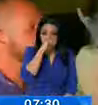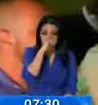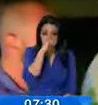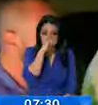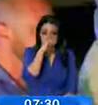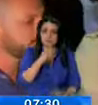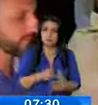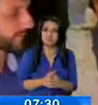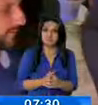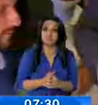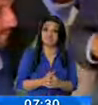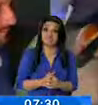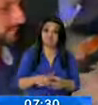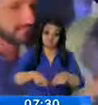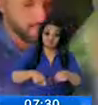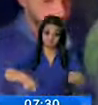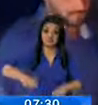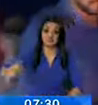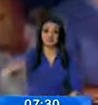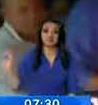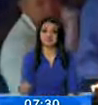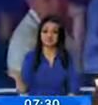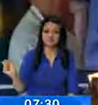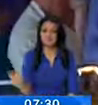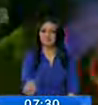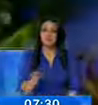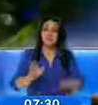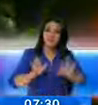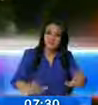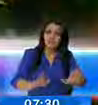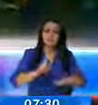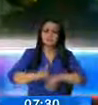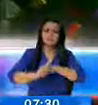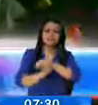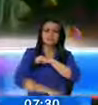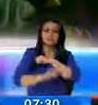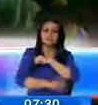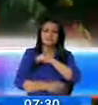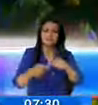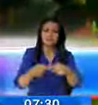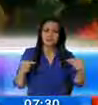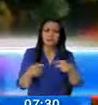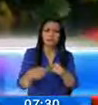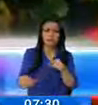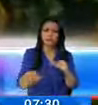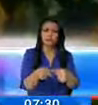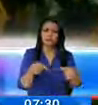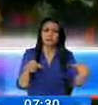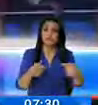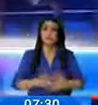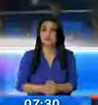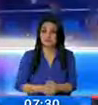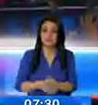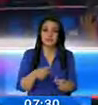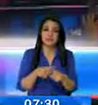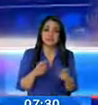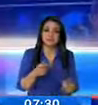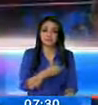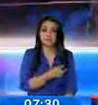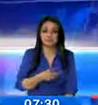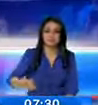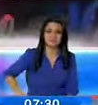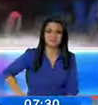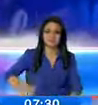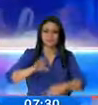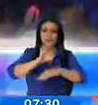Con una correa en la mano, con la que aseguró castigará a sus opositores, el expresidente de la República,